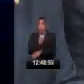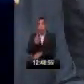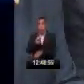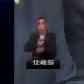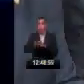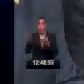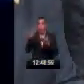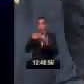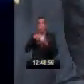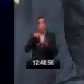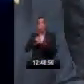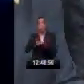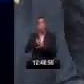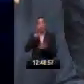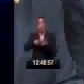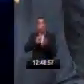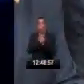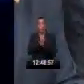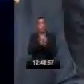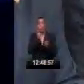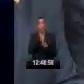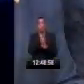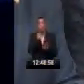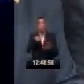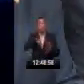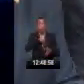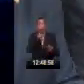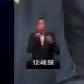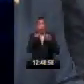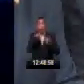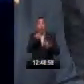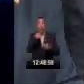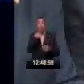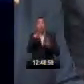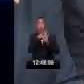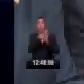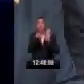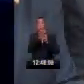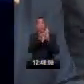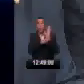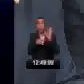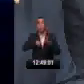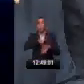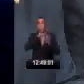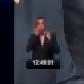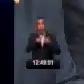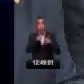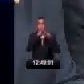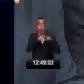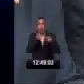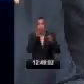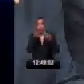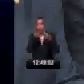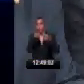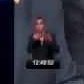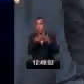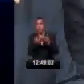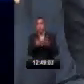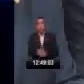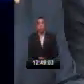control que nos faculta la ley y la Constitución tendrán como objetivo realizar ese control político, y en caso de